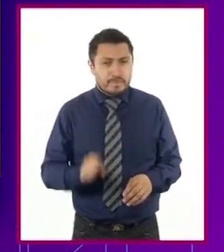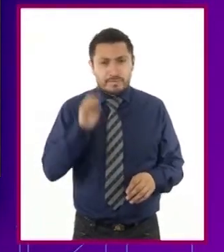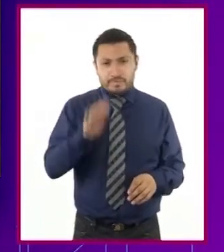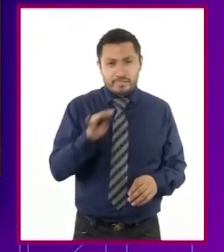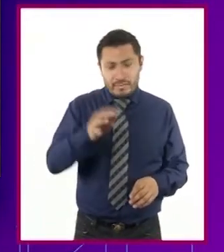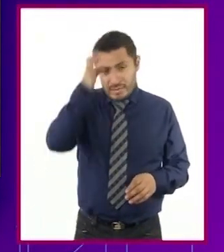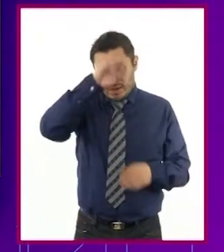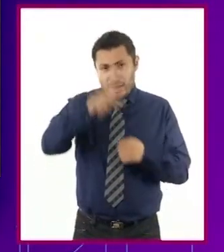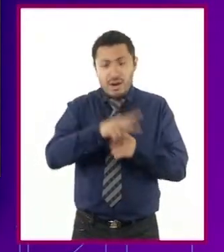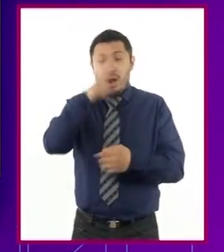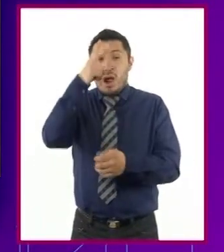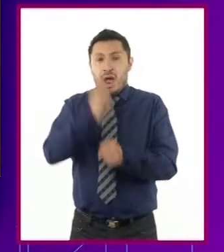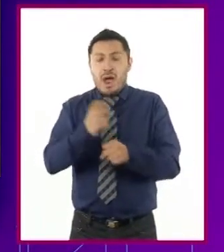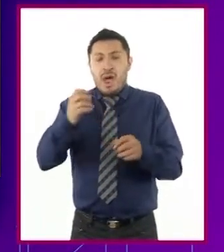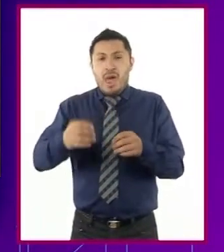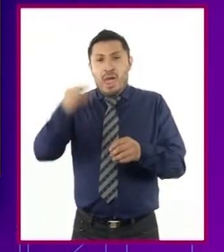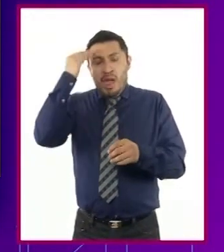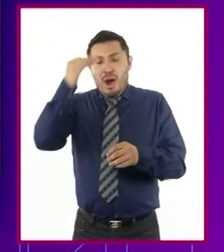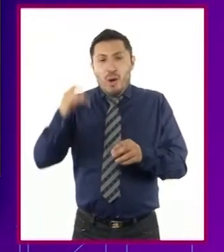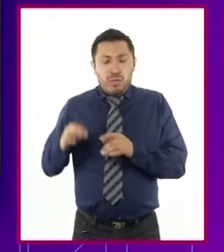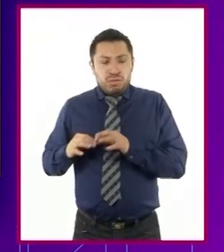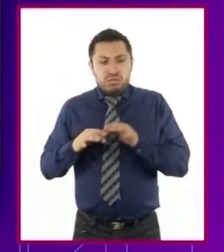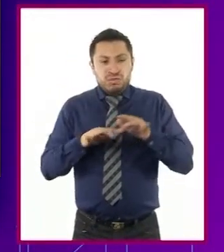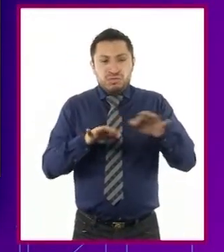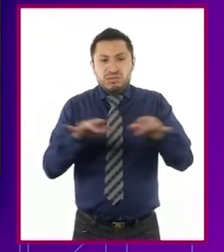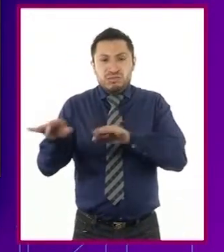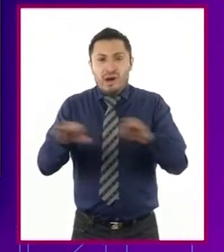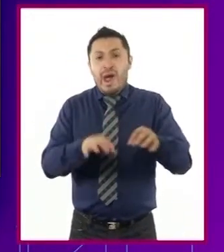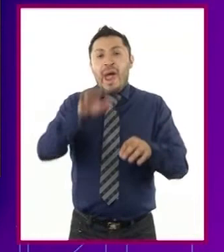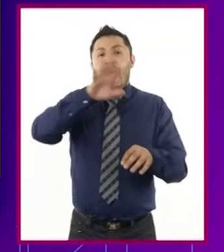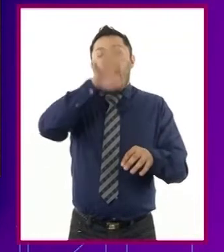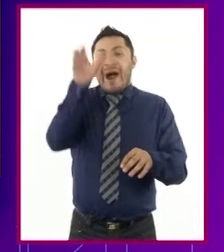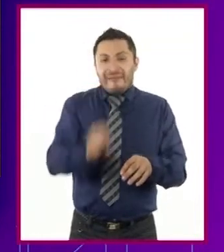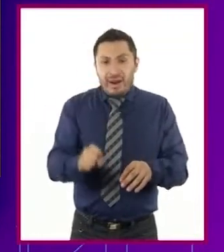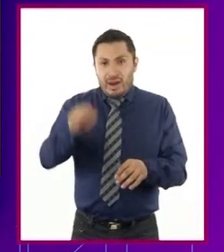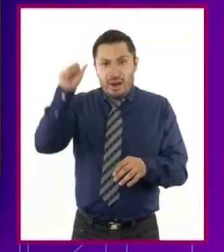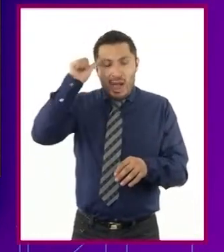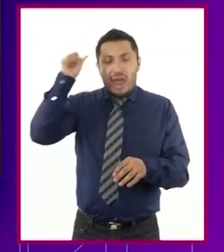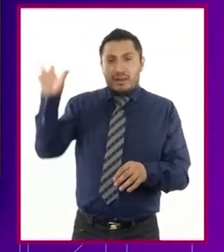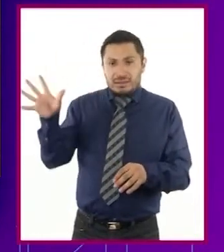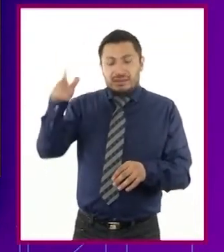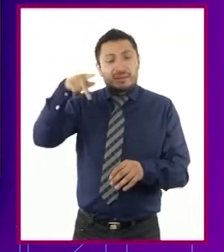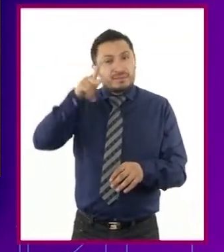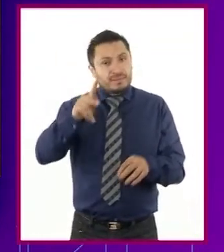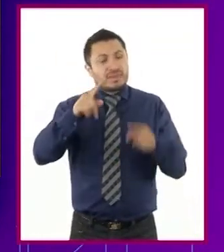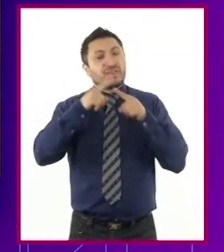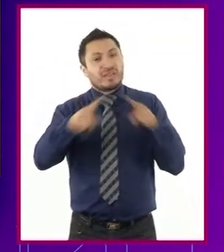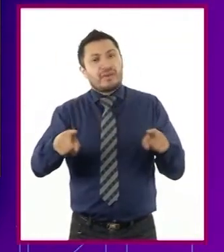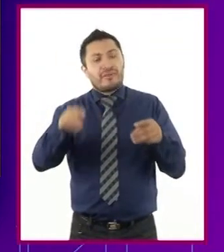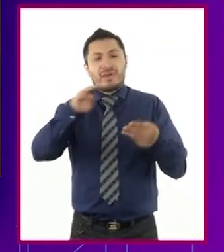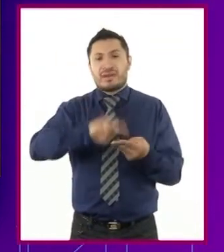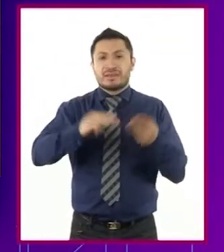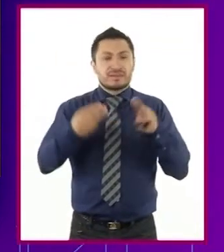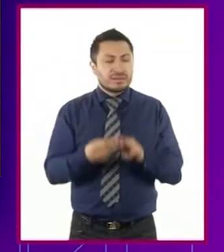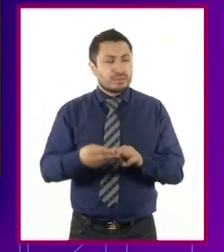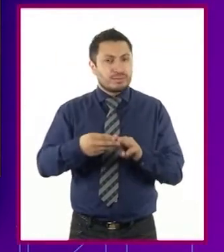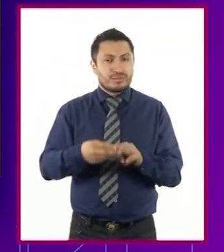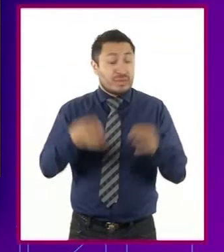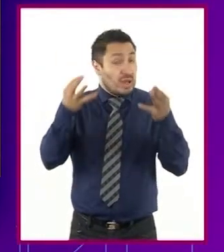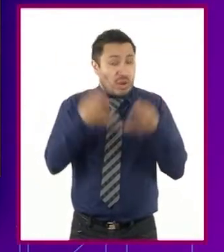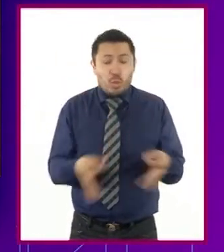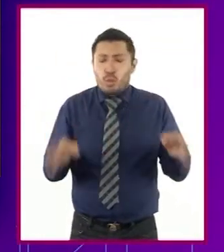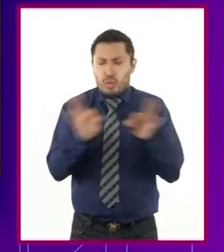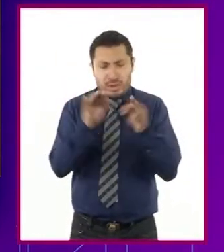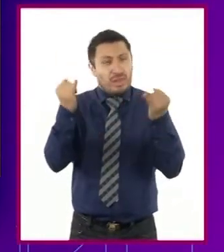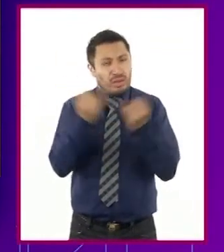una segunda etapa expansionista sobre África y Asia. Pero otra motivación, no menos importante, fue